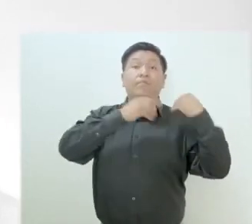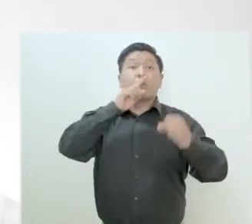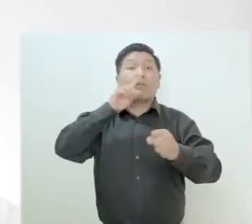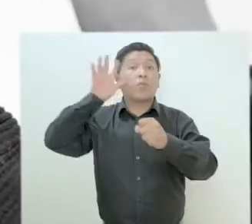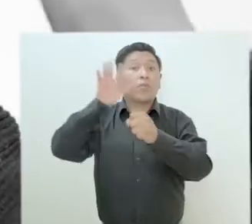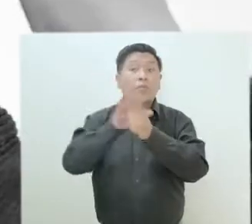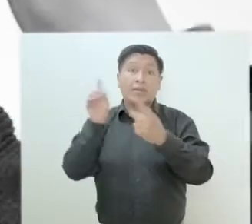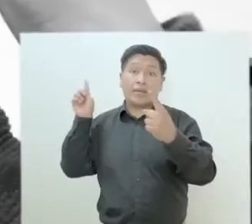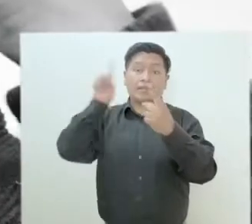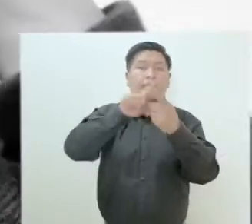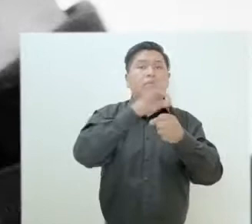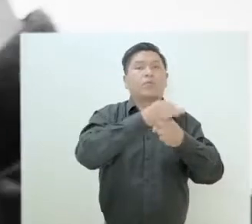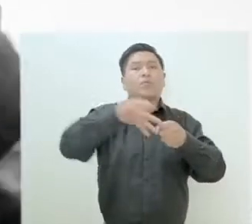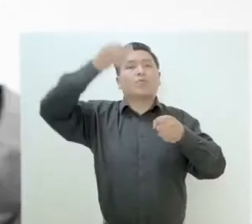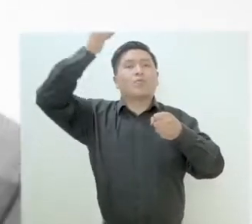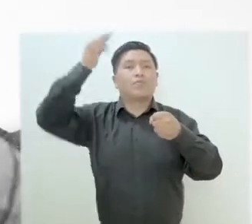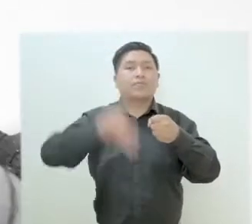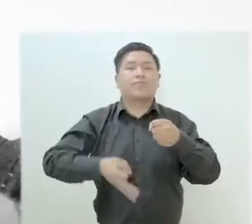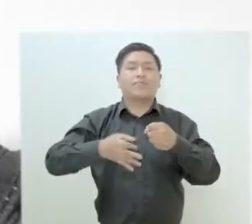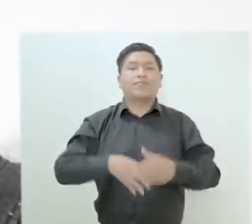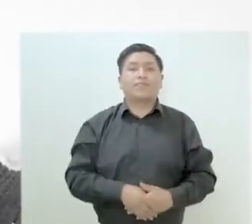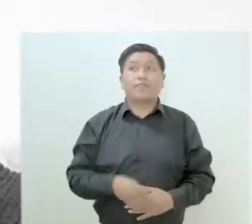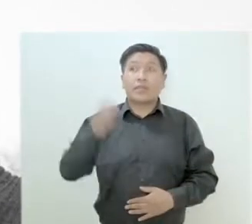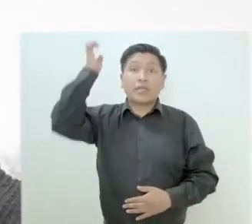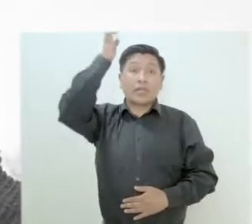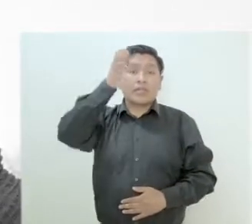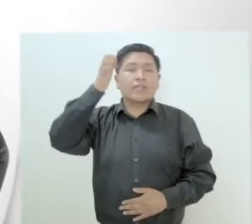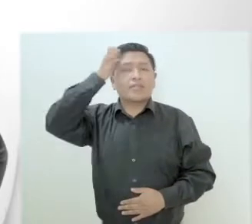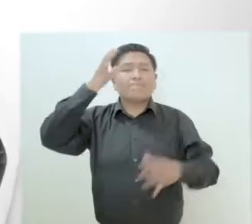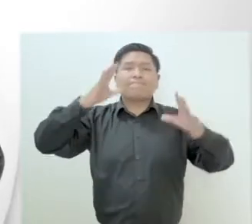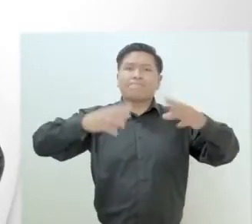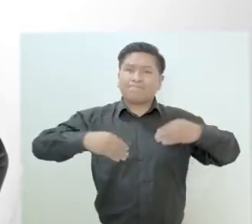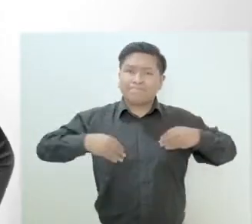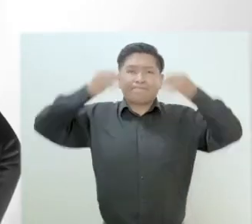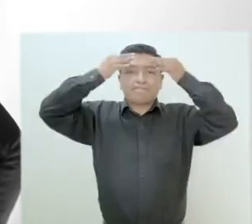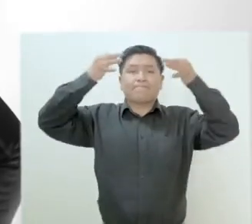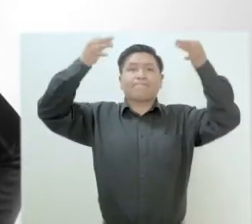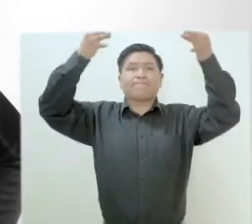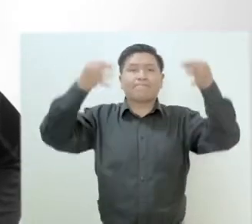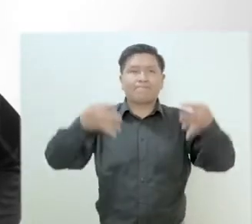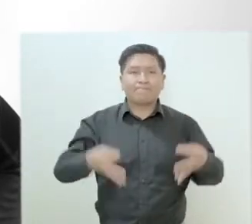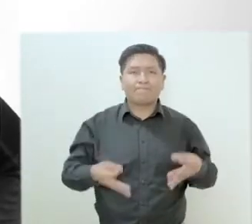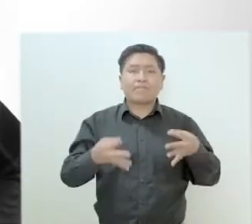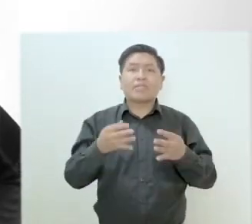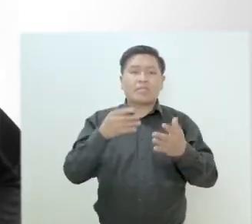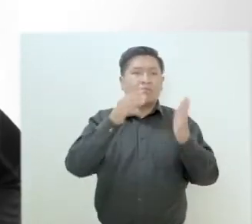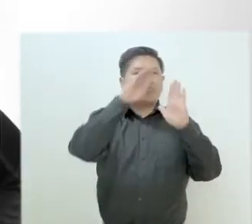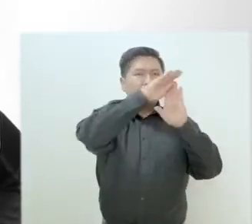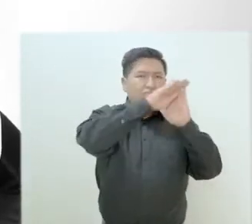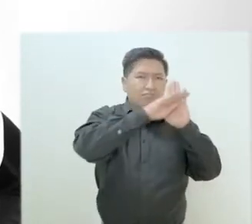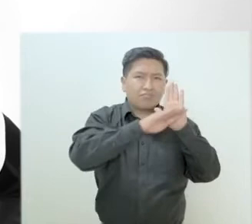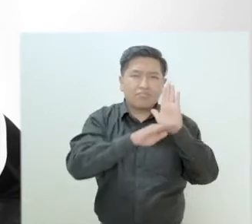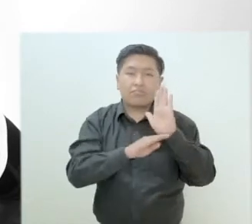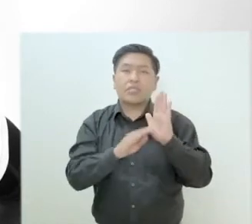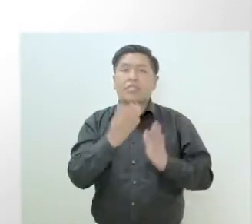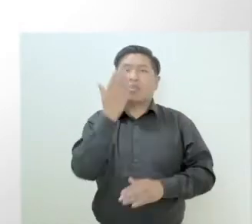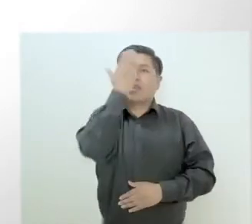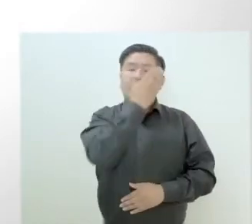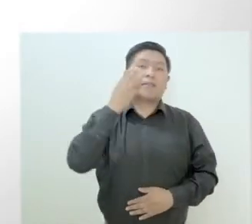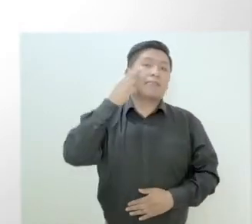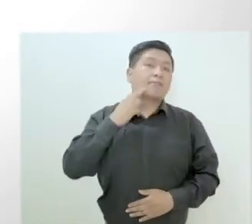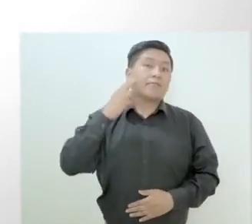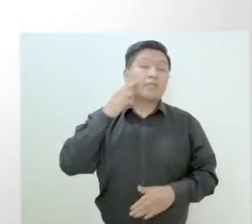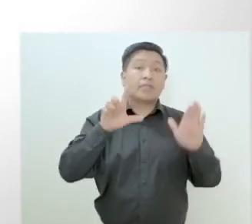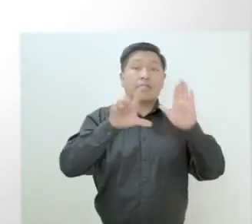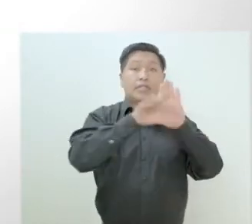compromiso para consolidar la proclama mundial. El Estado determina el decenio del pueblo afroboliviano.